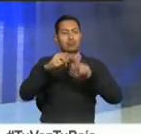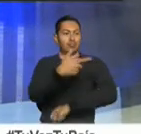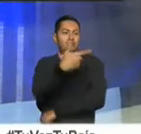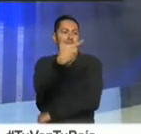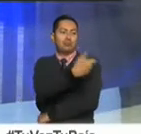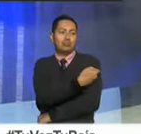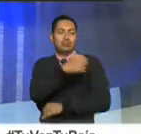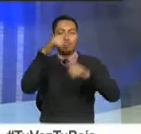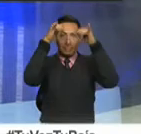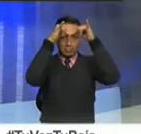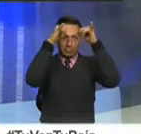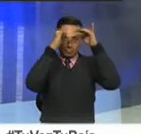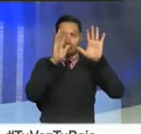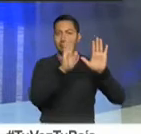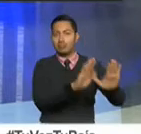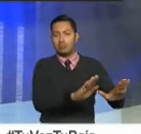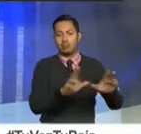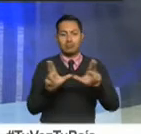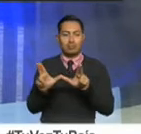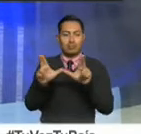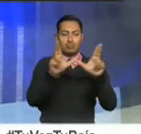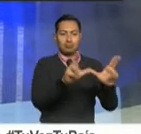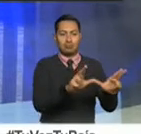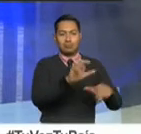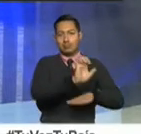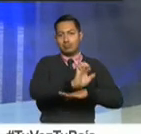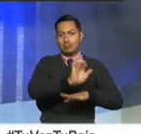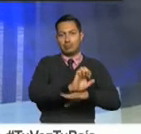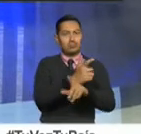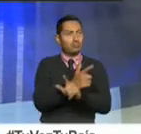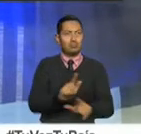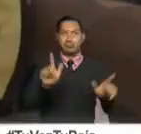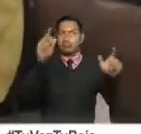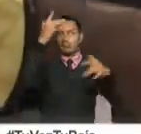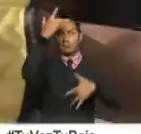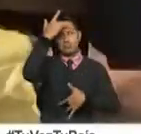el objetivo de mantener la certificación de país libre de esta enfermedad.